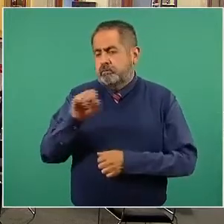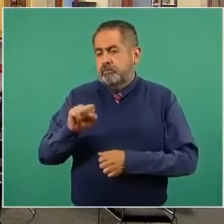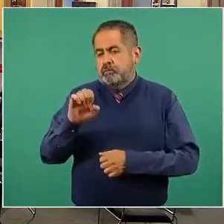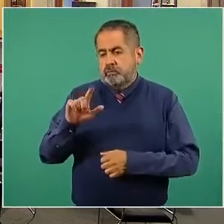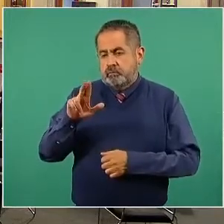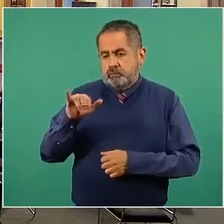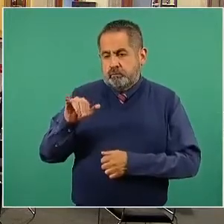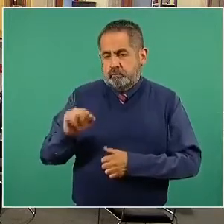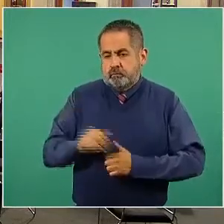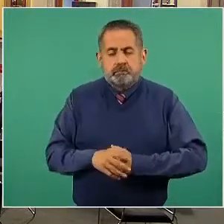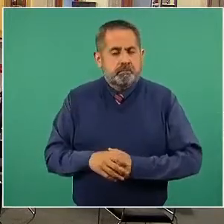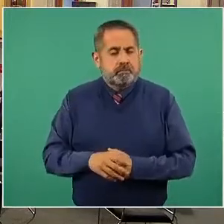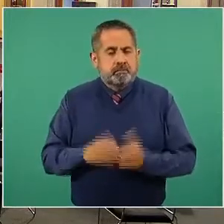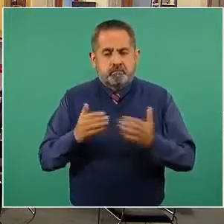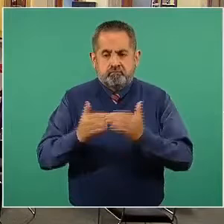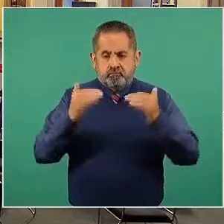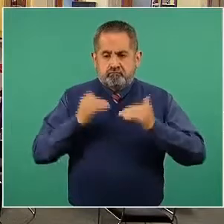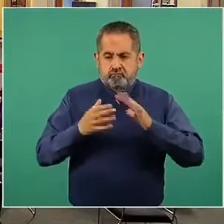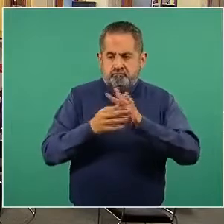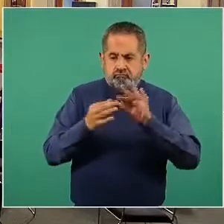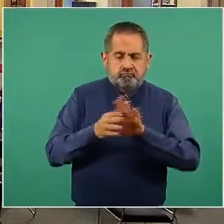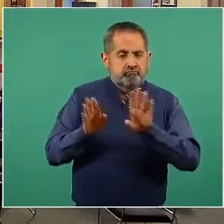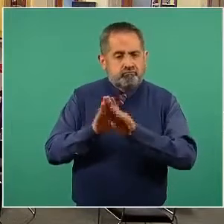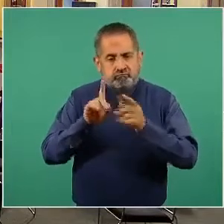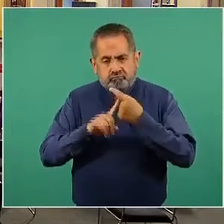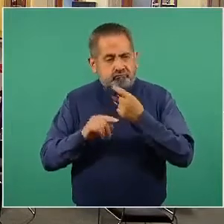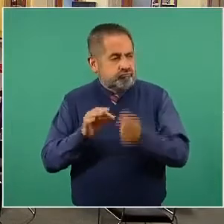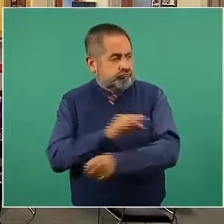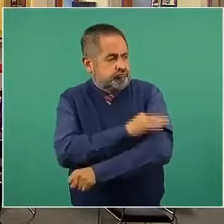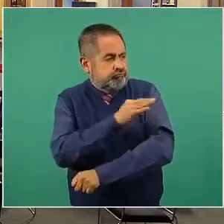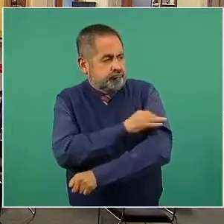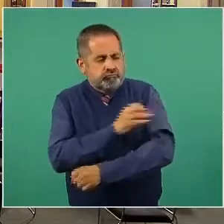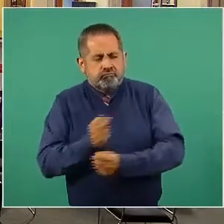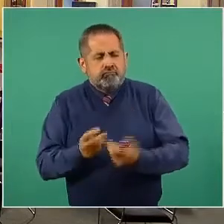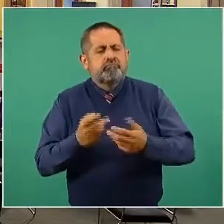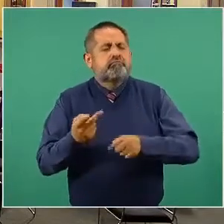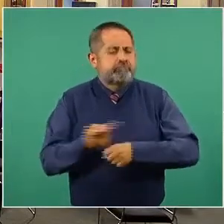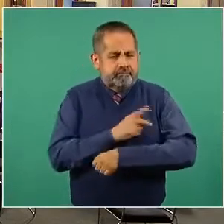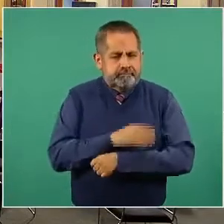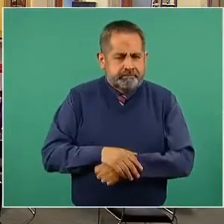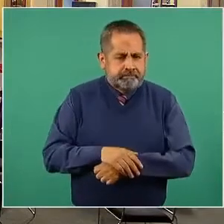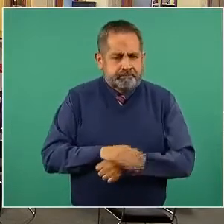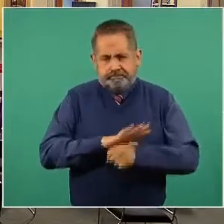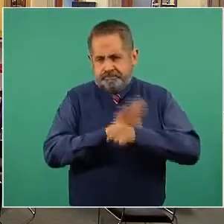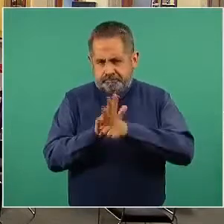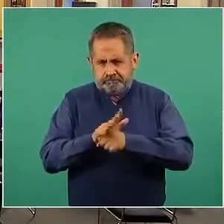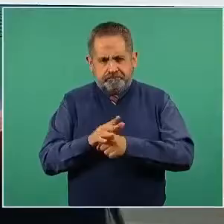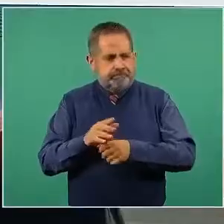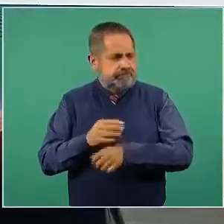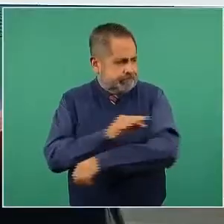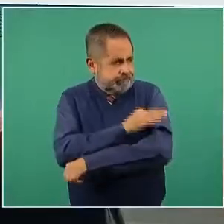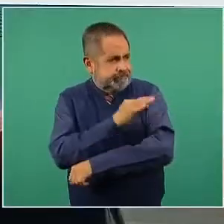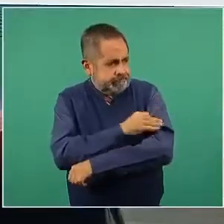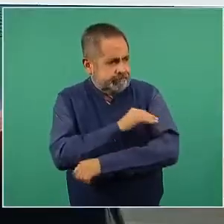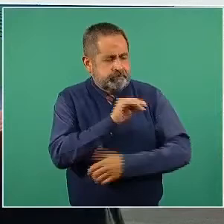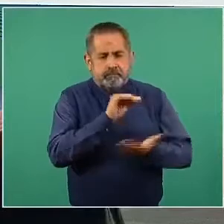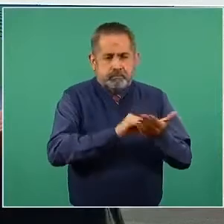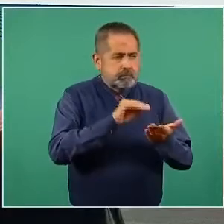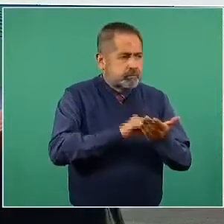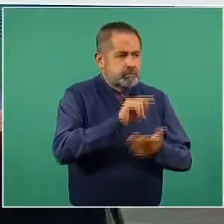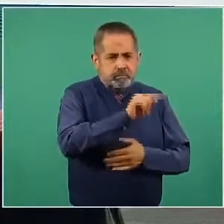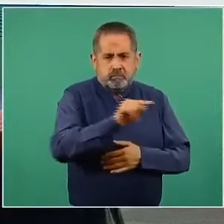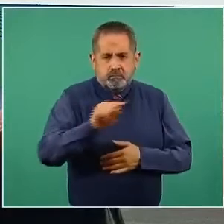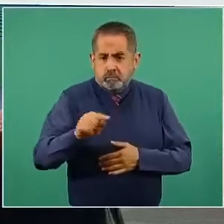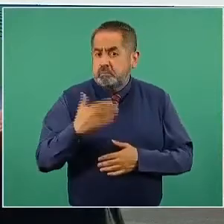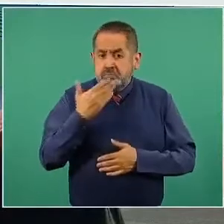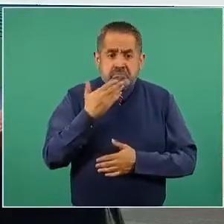Salomía. Vamos a comentar ahora sobre vacunación. La vacunación contra COVID-19 continúa a muy buen ritmo el Programa